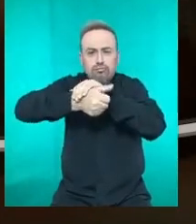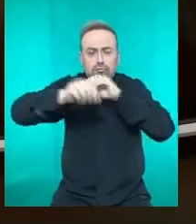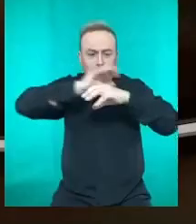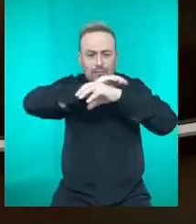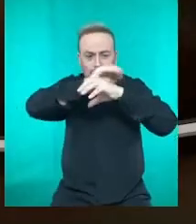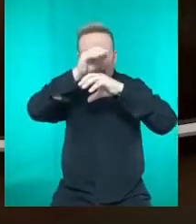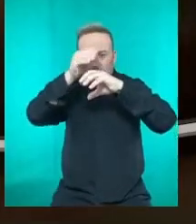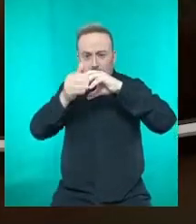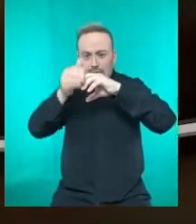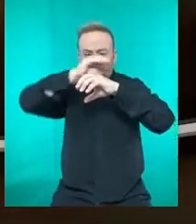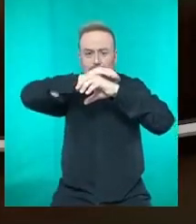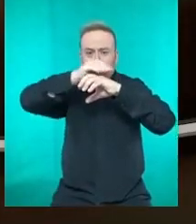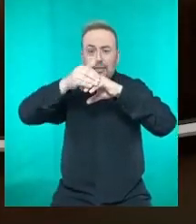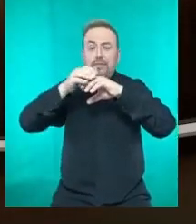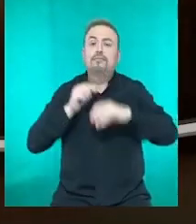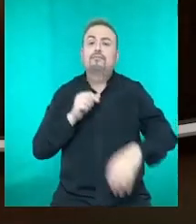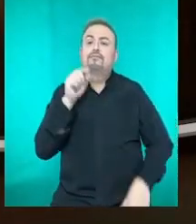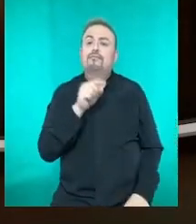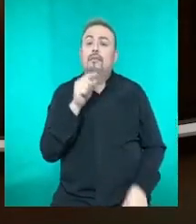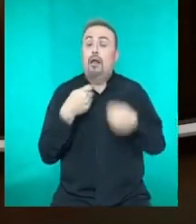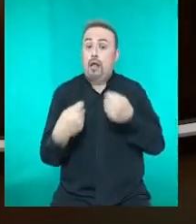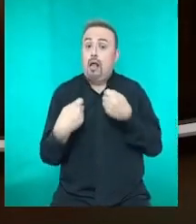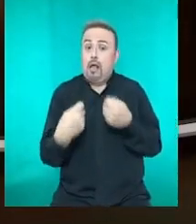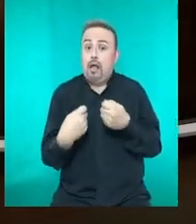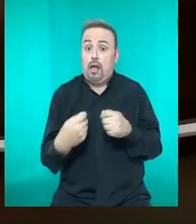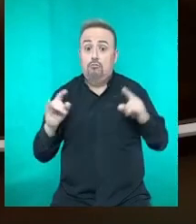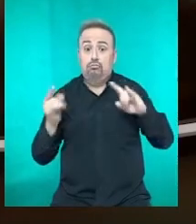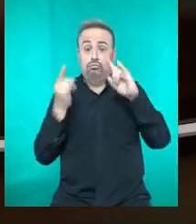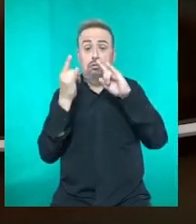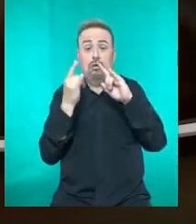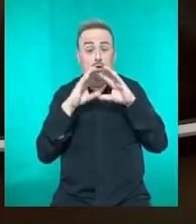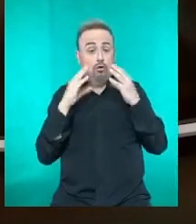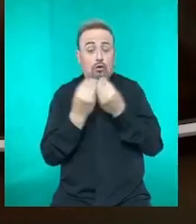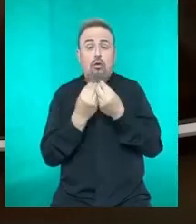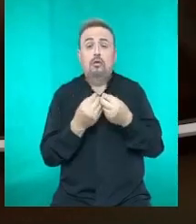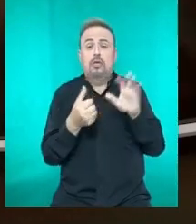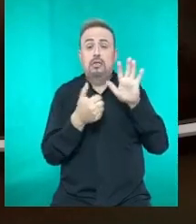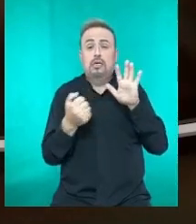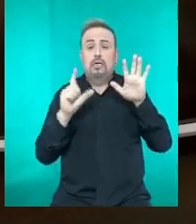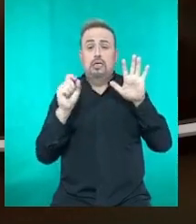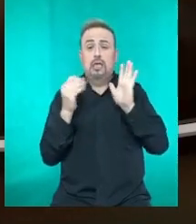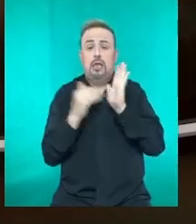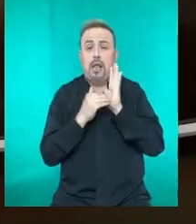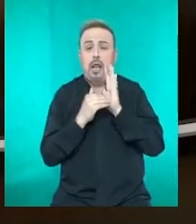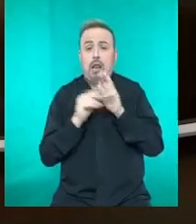caparazón, y su gasto para construir la casa completa fue de 670 mil pesos.